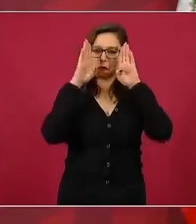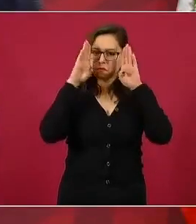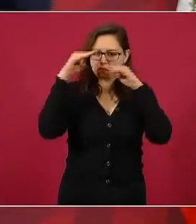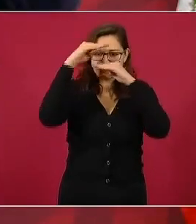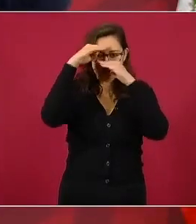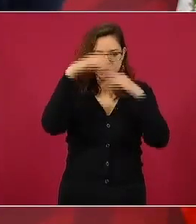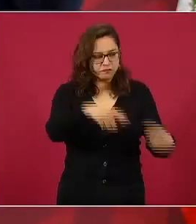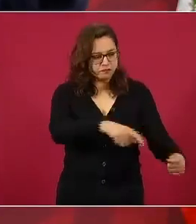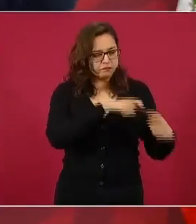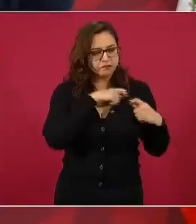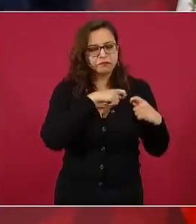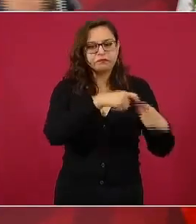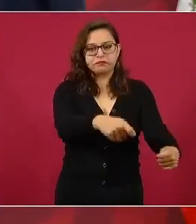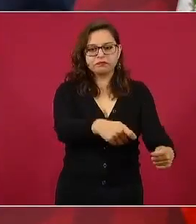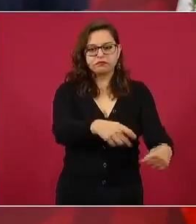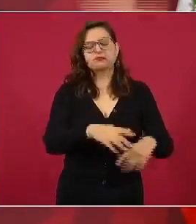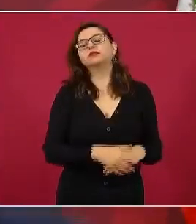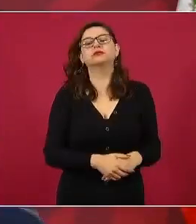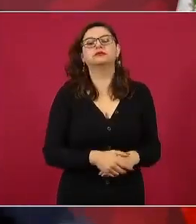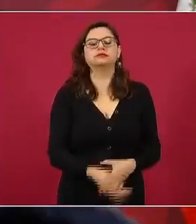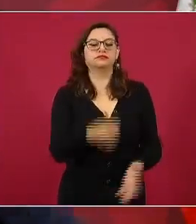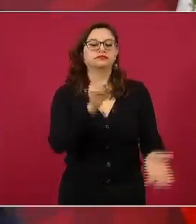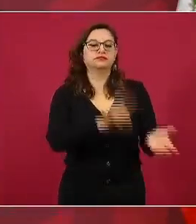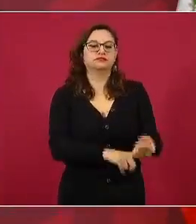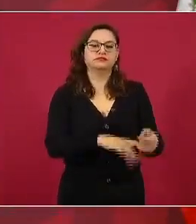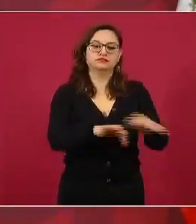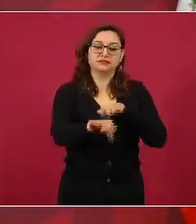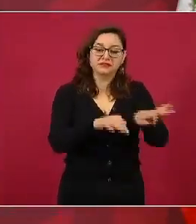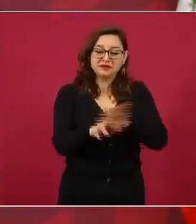Nada más con el hecho de escribir en Reforma, pues ya se sabe